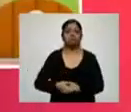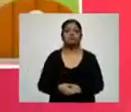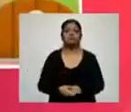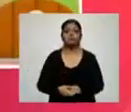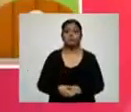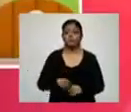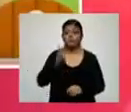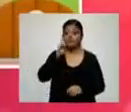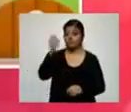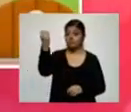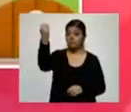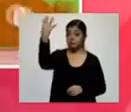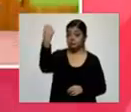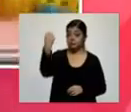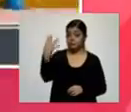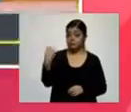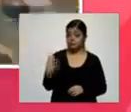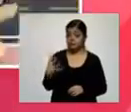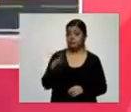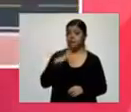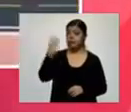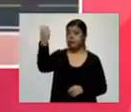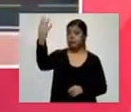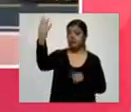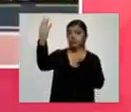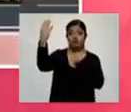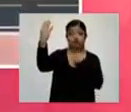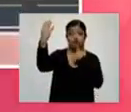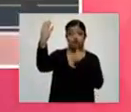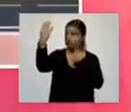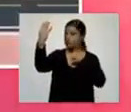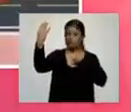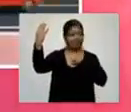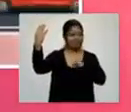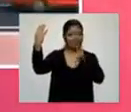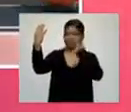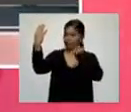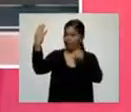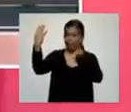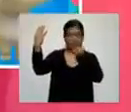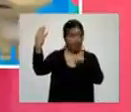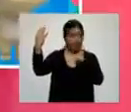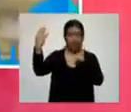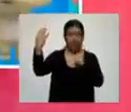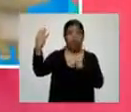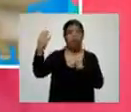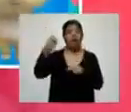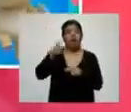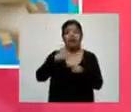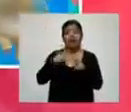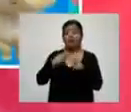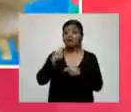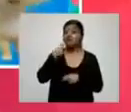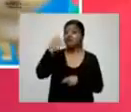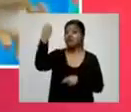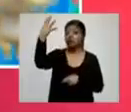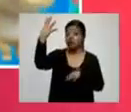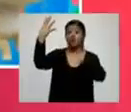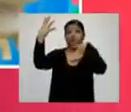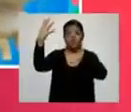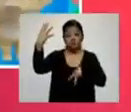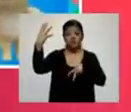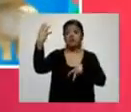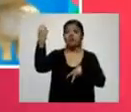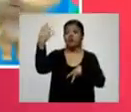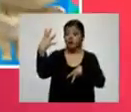oh. Mira, el semáforo está en rojo. No vayas, no vayas, no cruces la calle. Para en rojo y cruza en